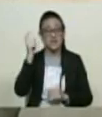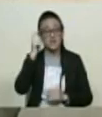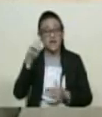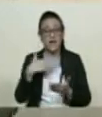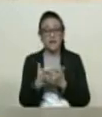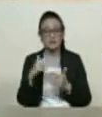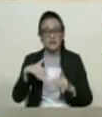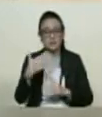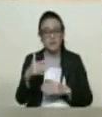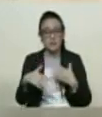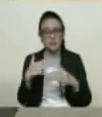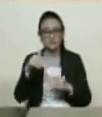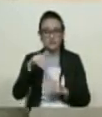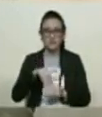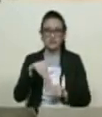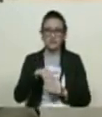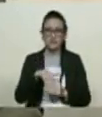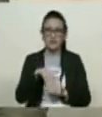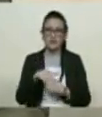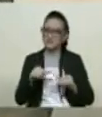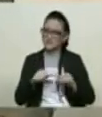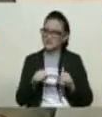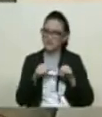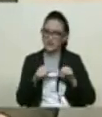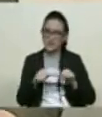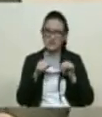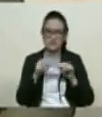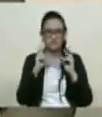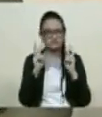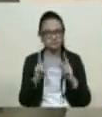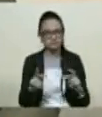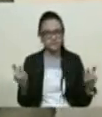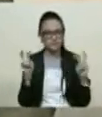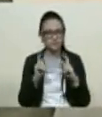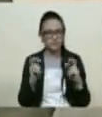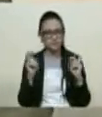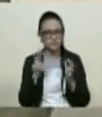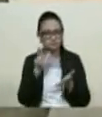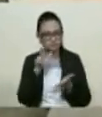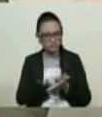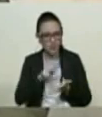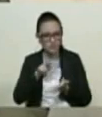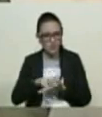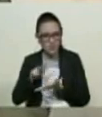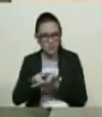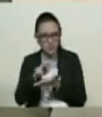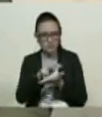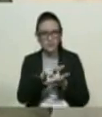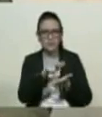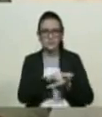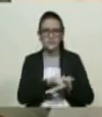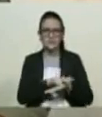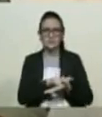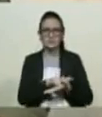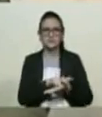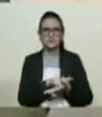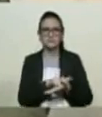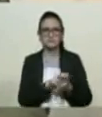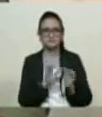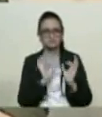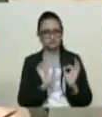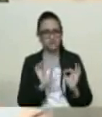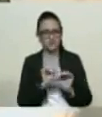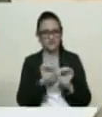del proceso electoral nosotros seguimos haciendo revisión y seguimos certificando la robustez